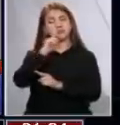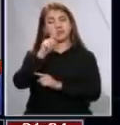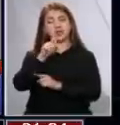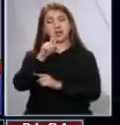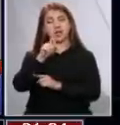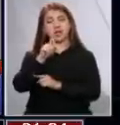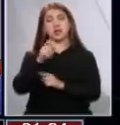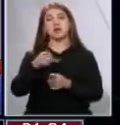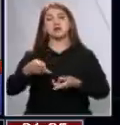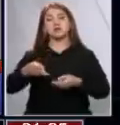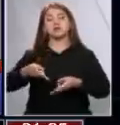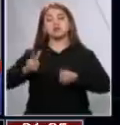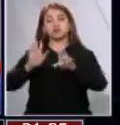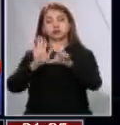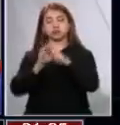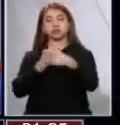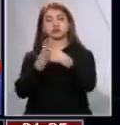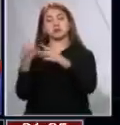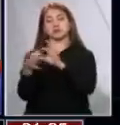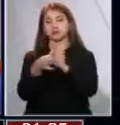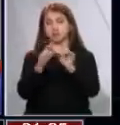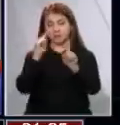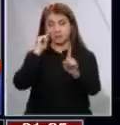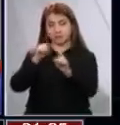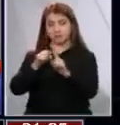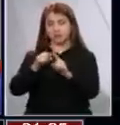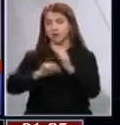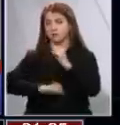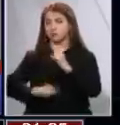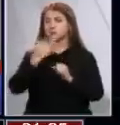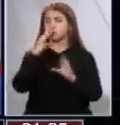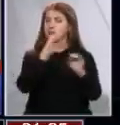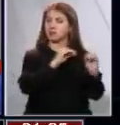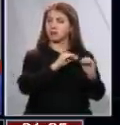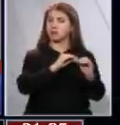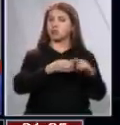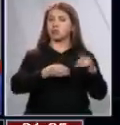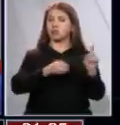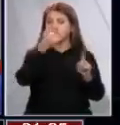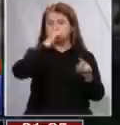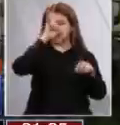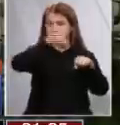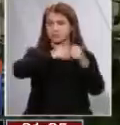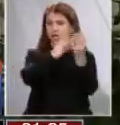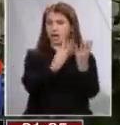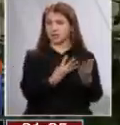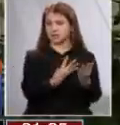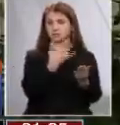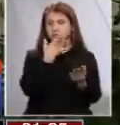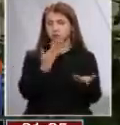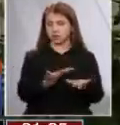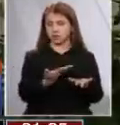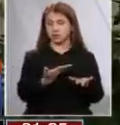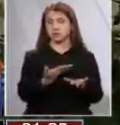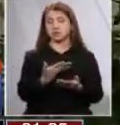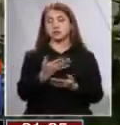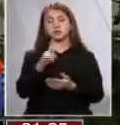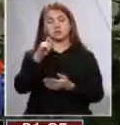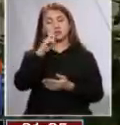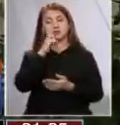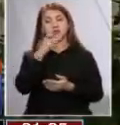está legalizando en esos tres casos específicos el aborto? ¿Por qué seguimos hablando de despenalizar? Despenalizar